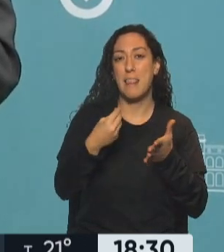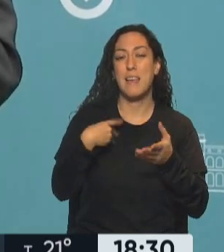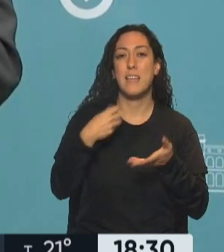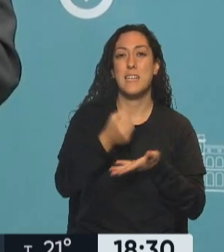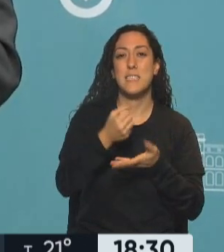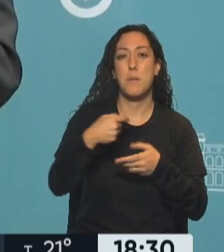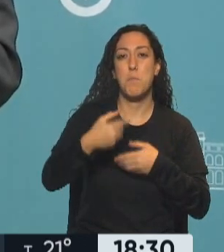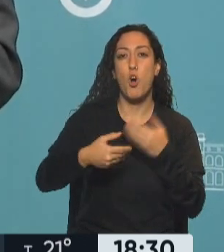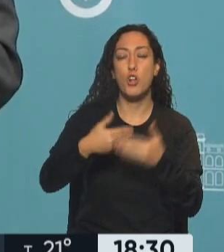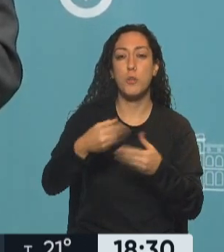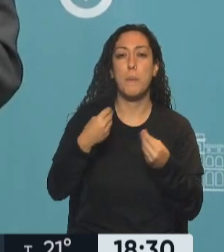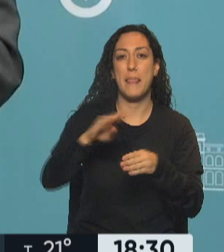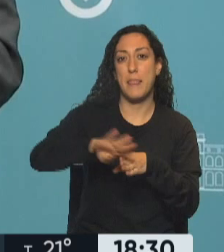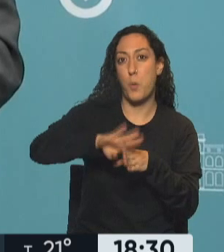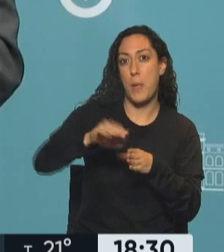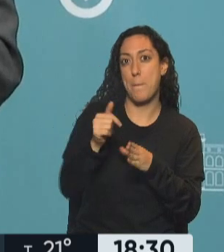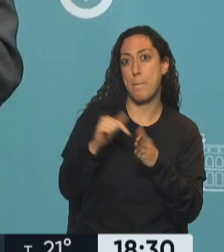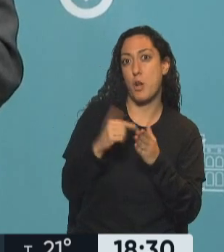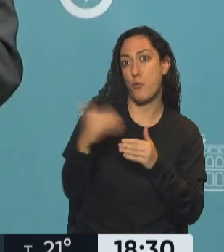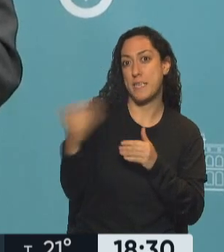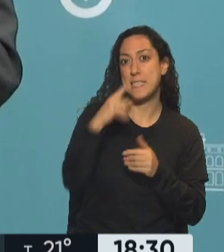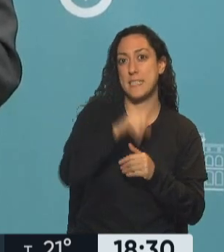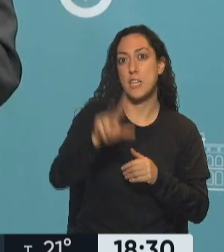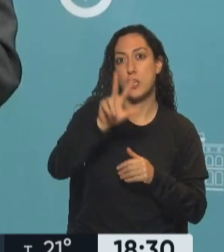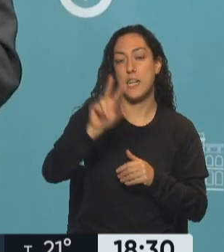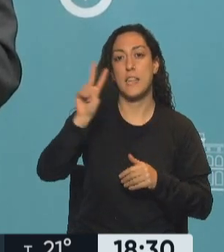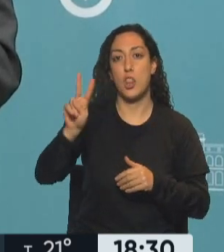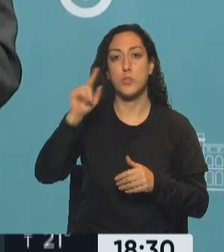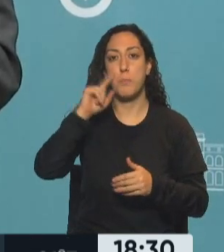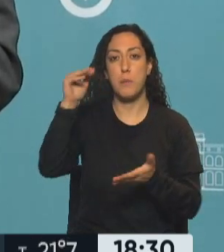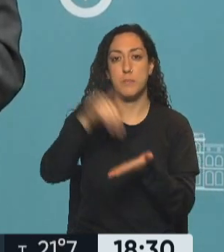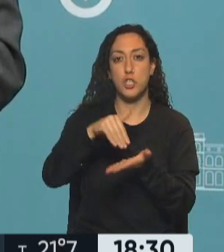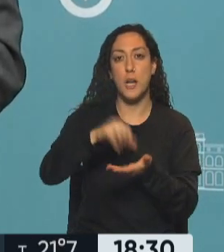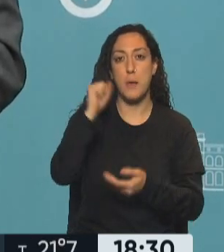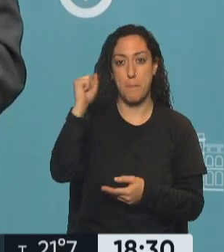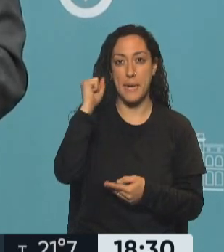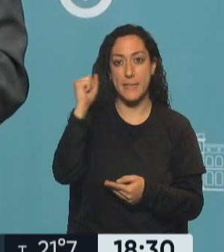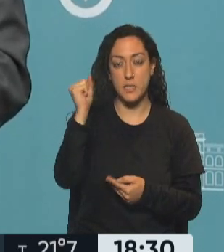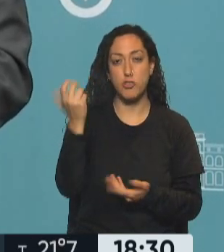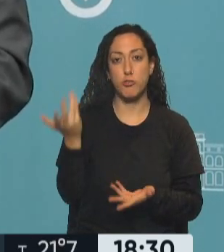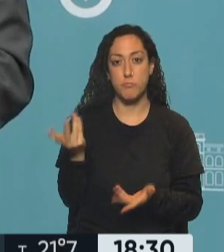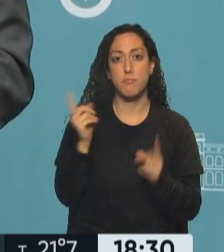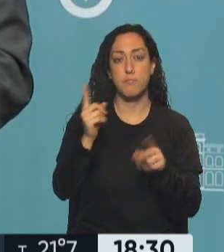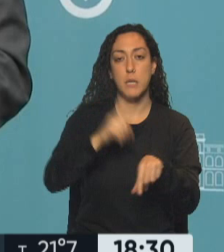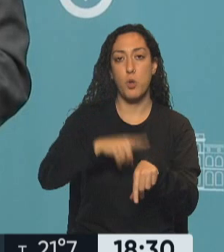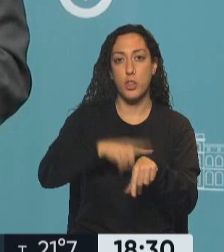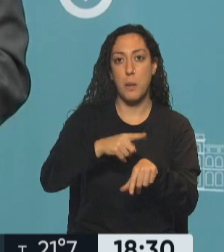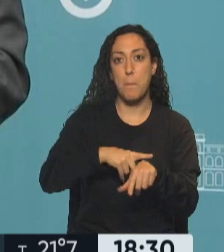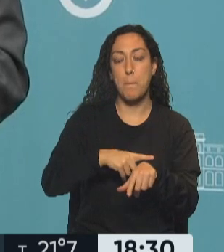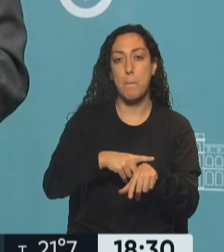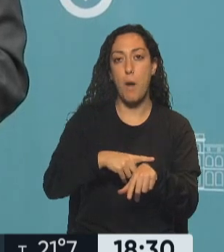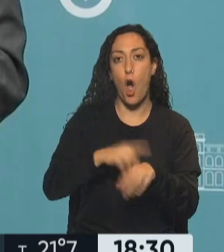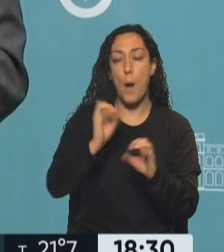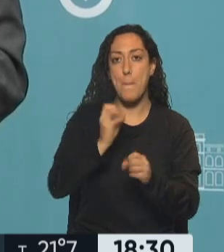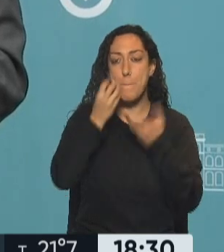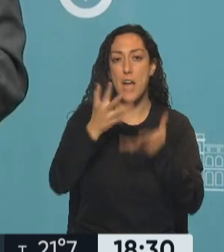del pago de la deuda con la provincia de 132.000 millones de pesos. Y junto a esto también se regulariza